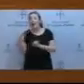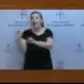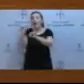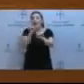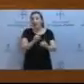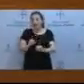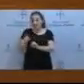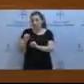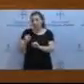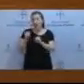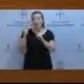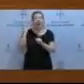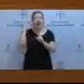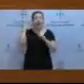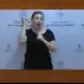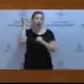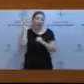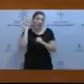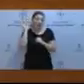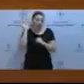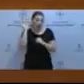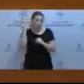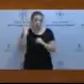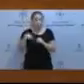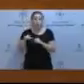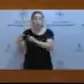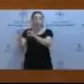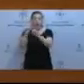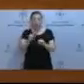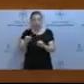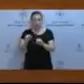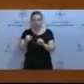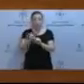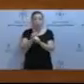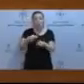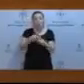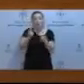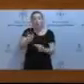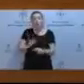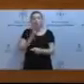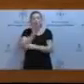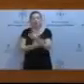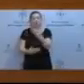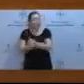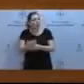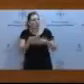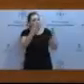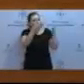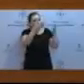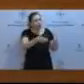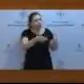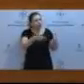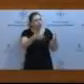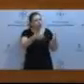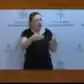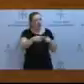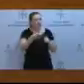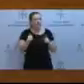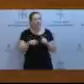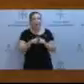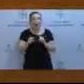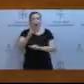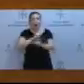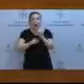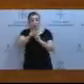empleo público y la discapacidad. Nos gustaría conocer por qué no aceptó la invitación de la Asociación Maestros Capacitados. Nos gustaría